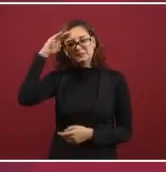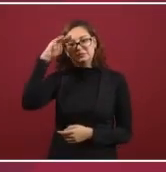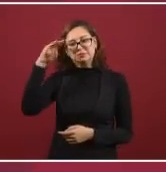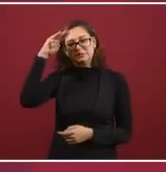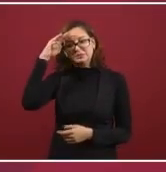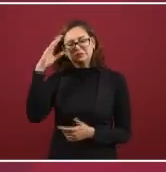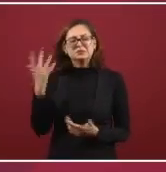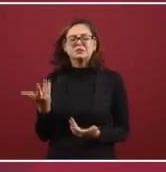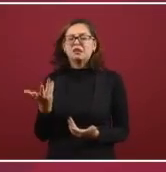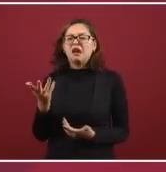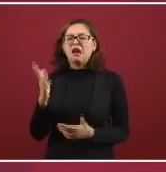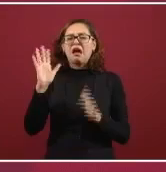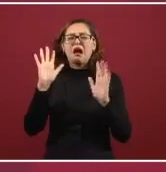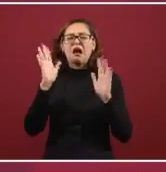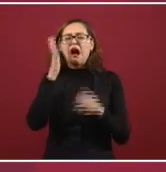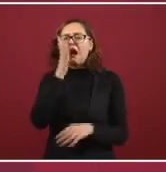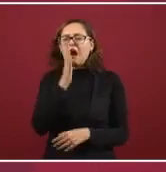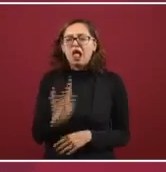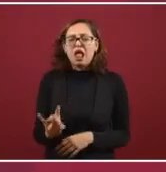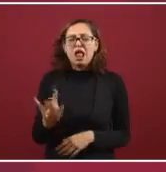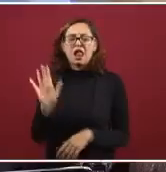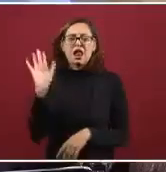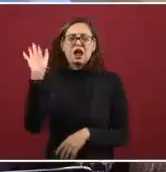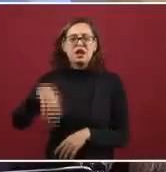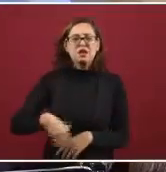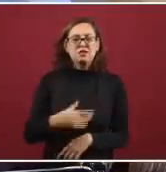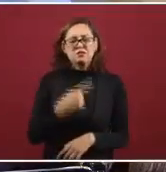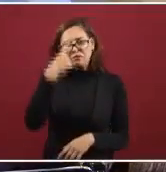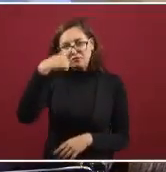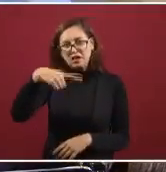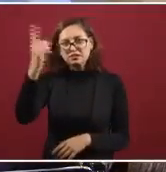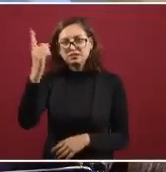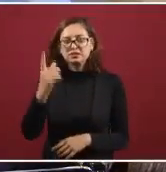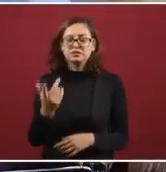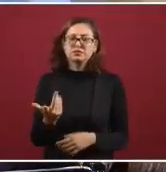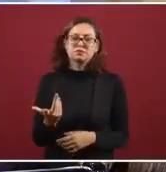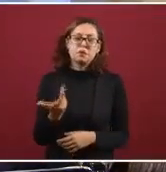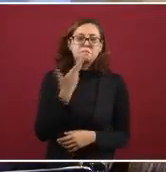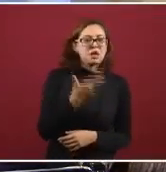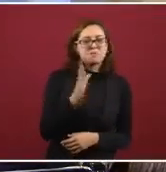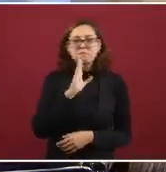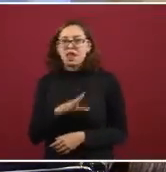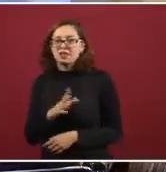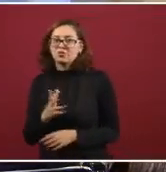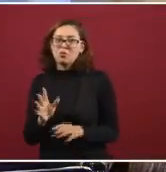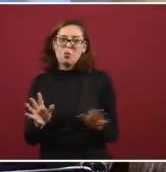verlo a la ligera, de manera maniquea, de si está bien o está mal,